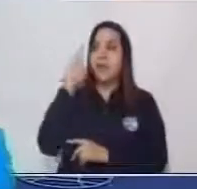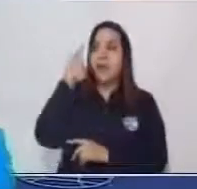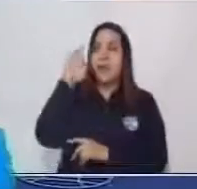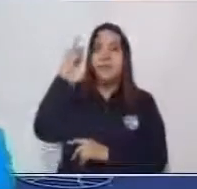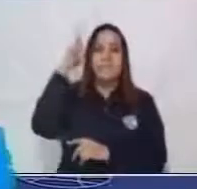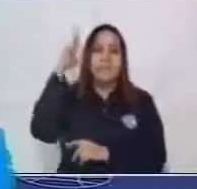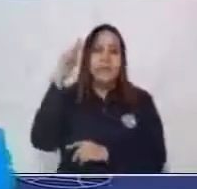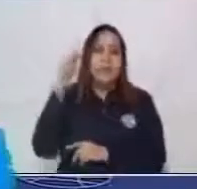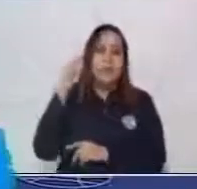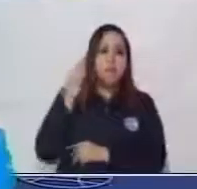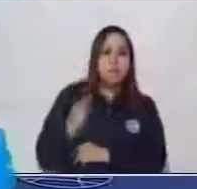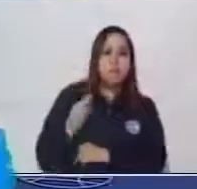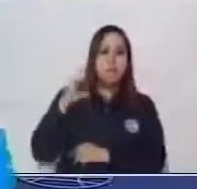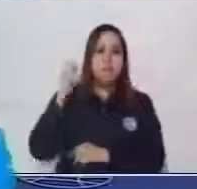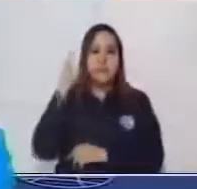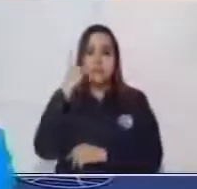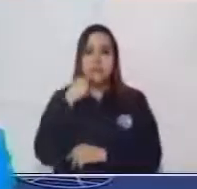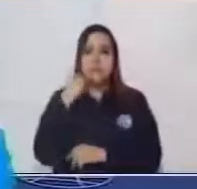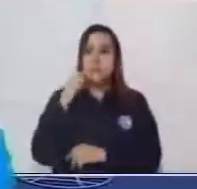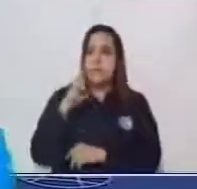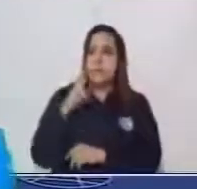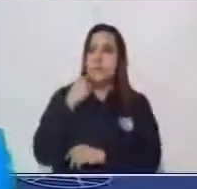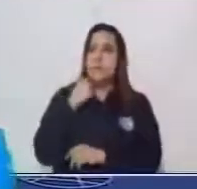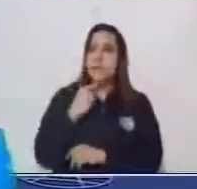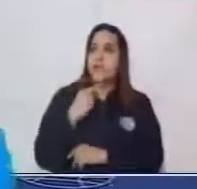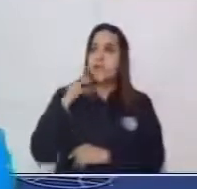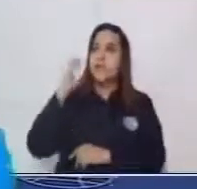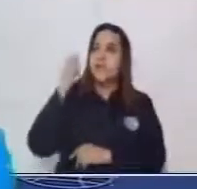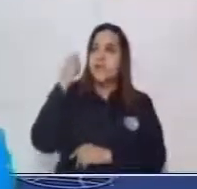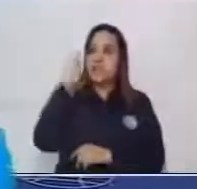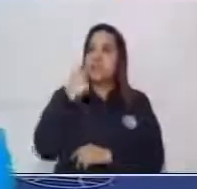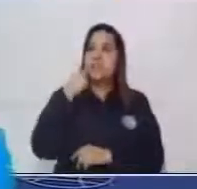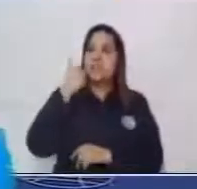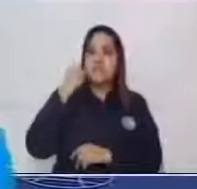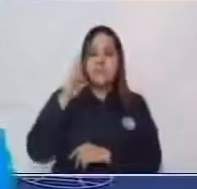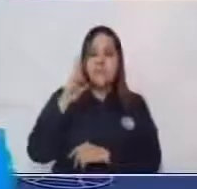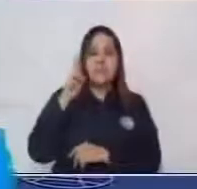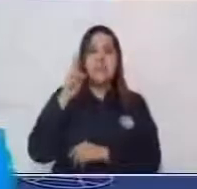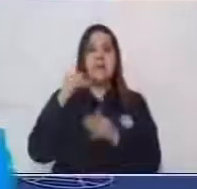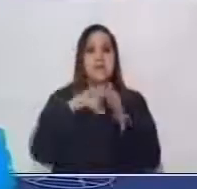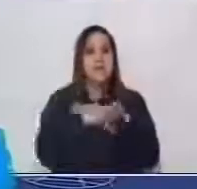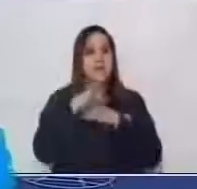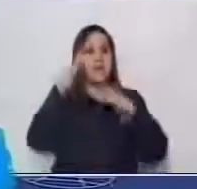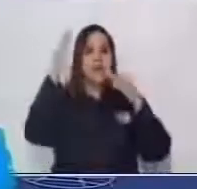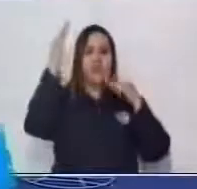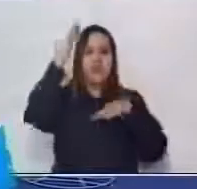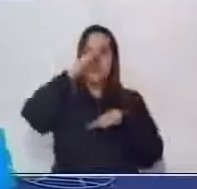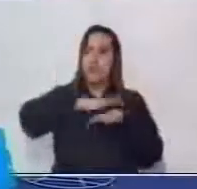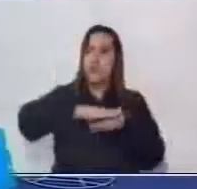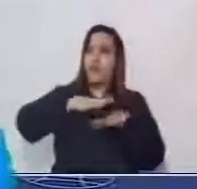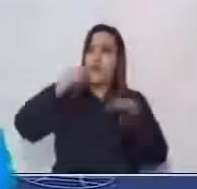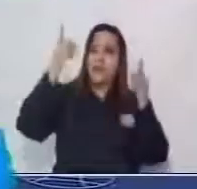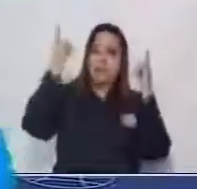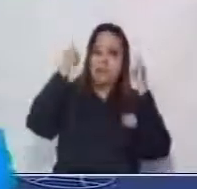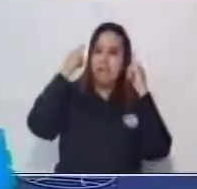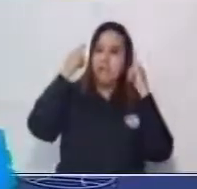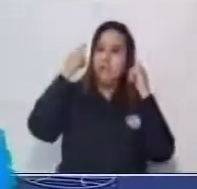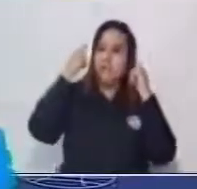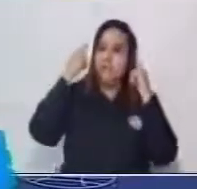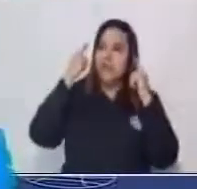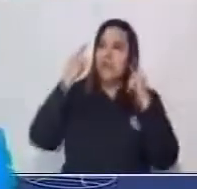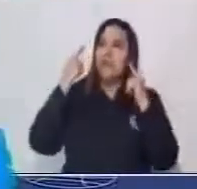César. César entró sobre la cabeza, llevaba el casco en los pies, las sandalias en la mano, la fiel